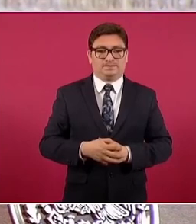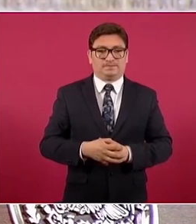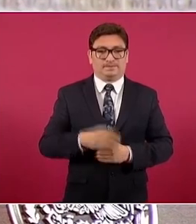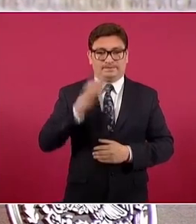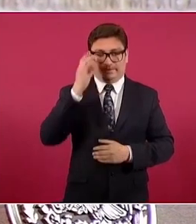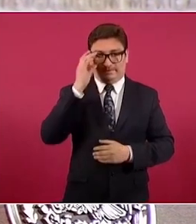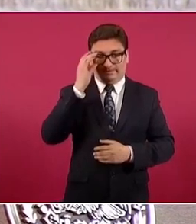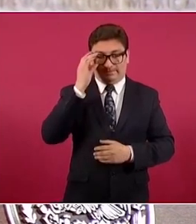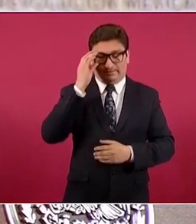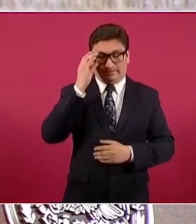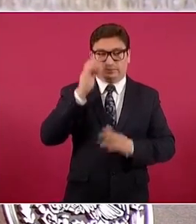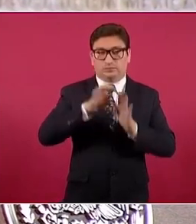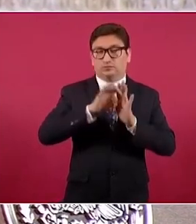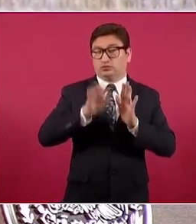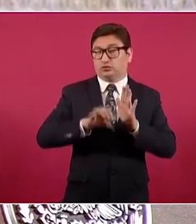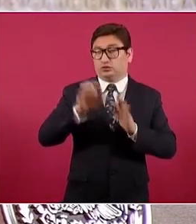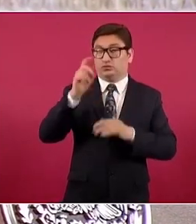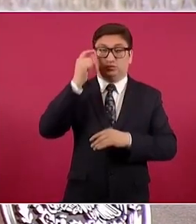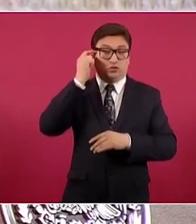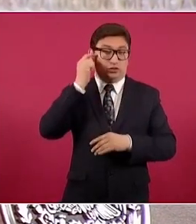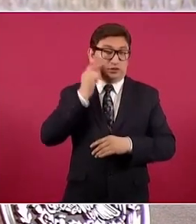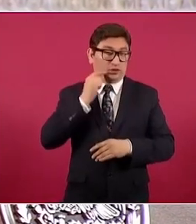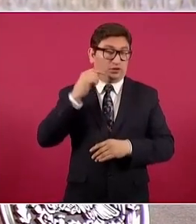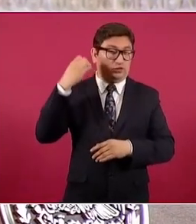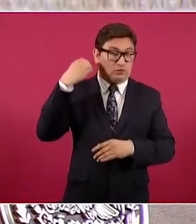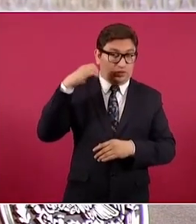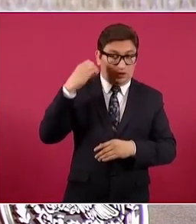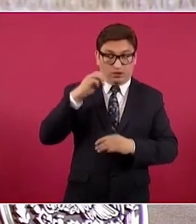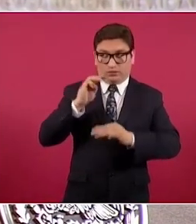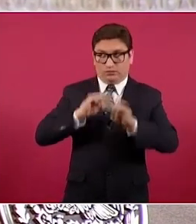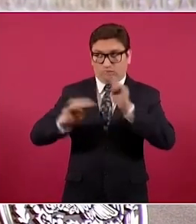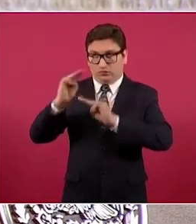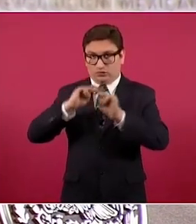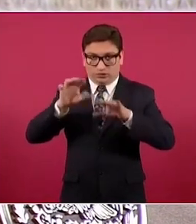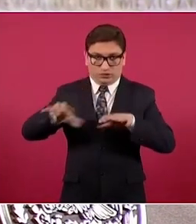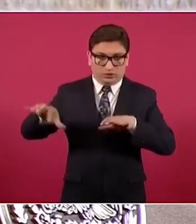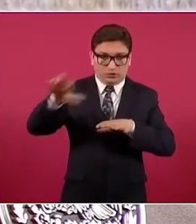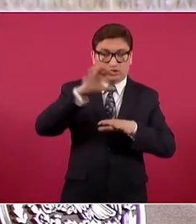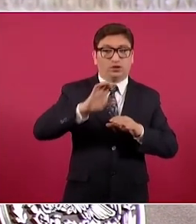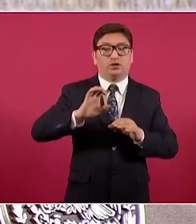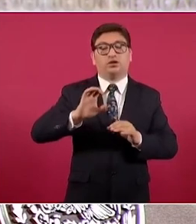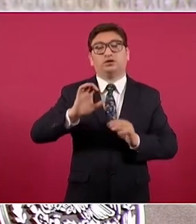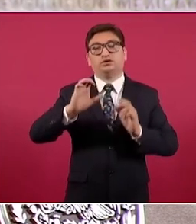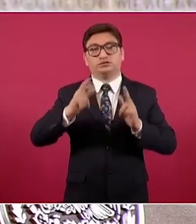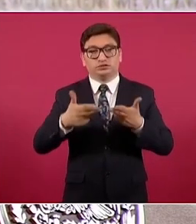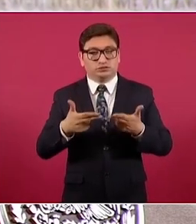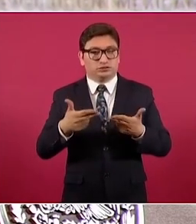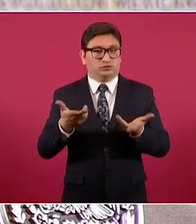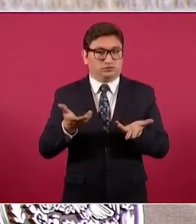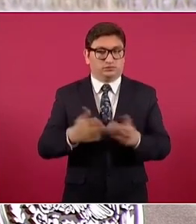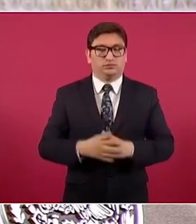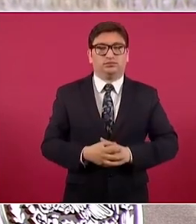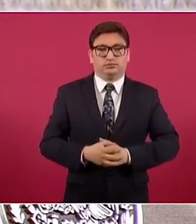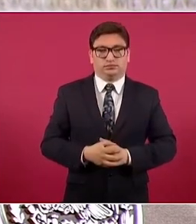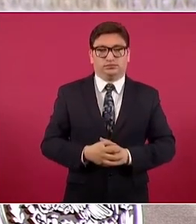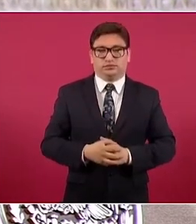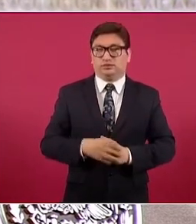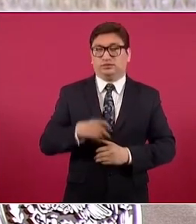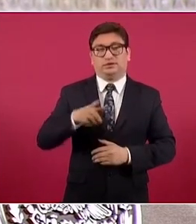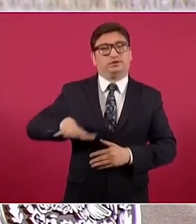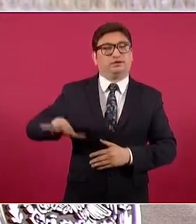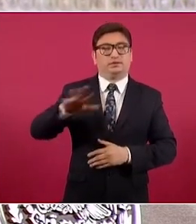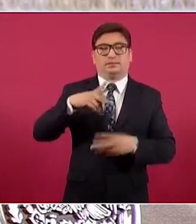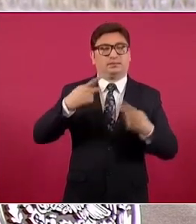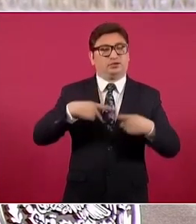la montaña de Guerrero, de Oaxaca, de Chiapas, los más